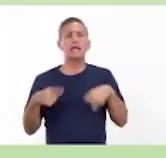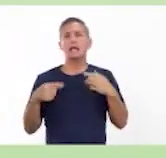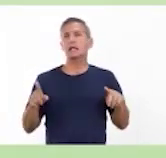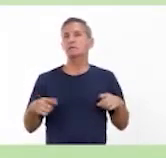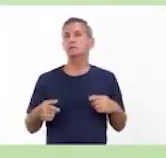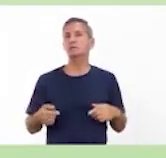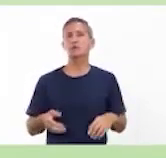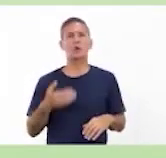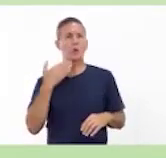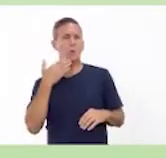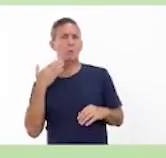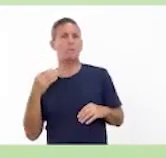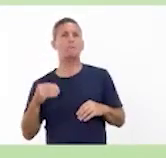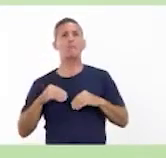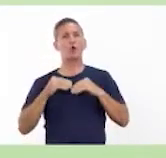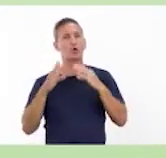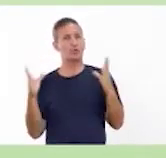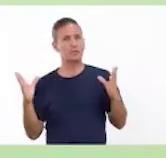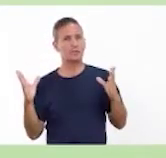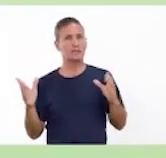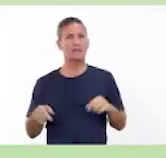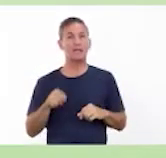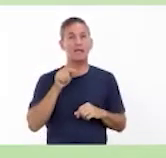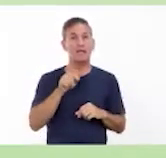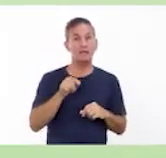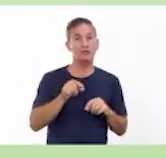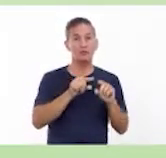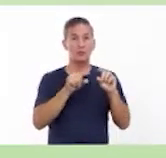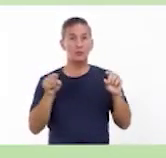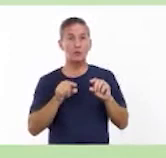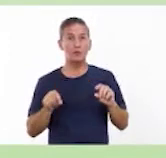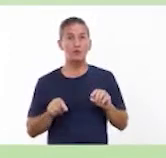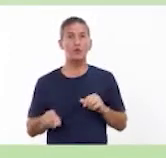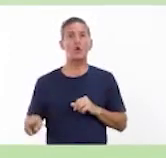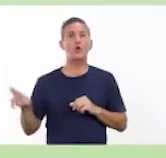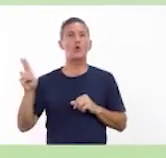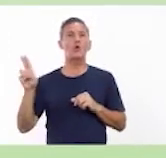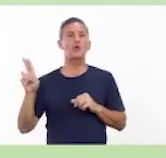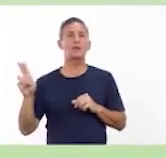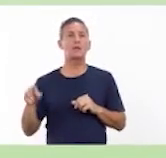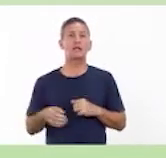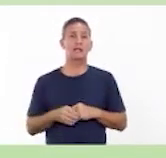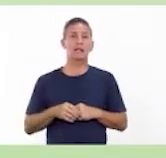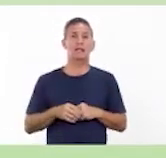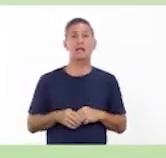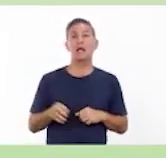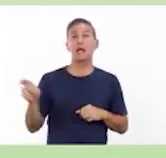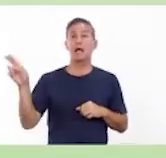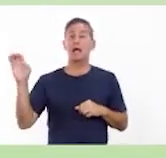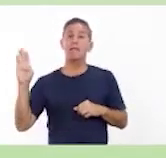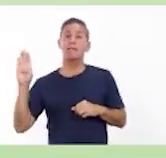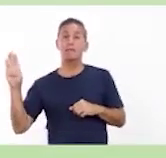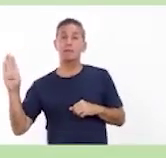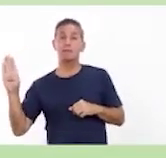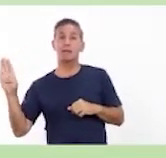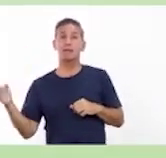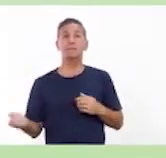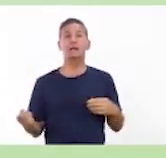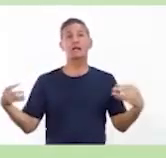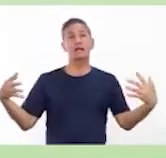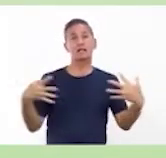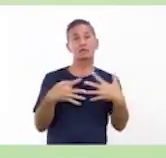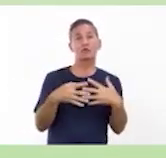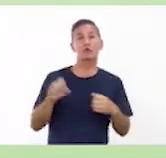días. Estos son ejemplos de estas oraciones unimembre. La bimembre relaciona un sujeto con